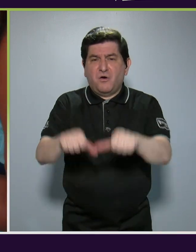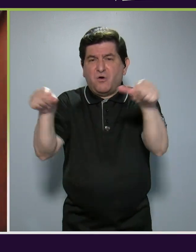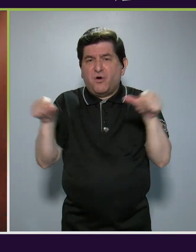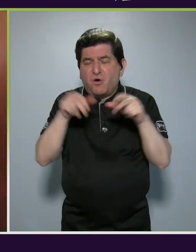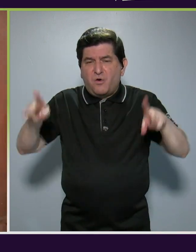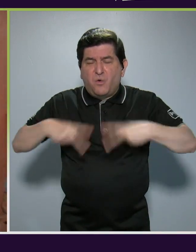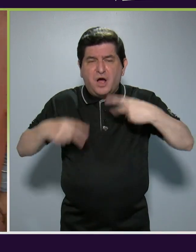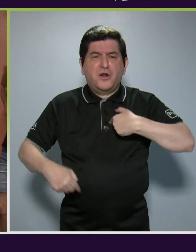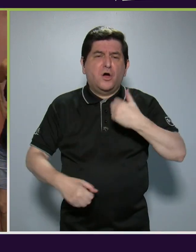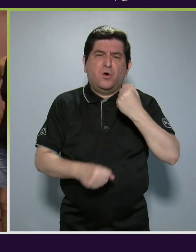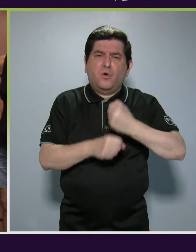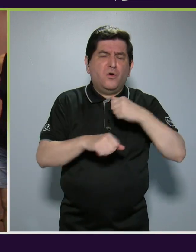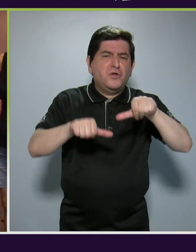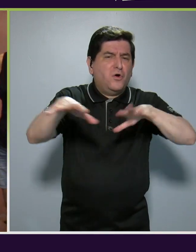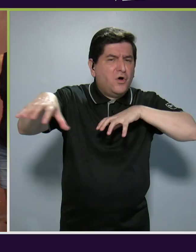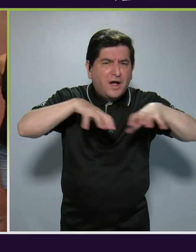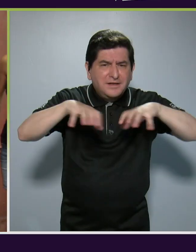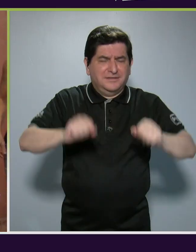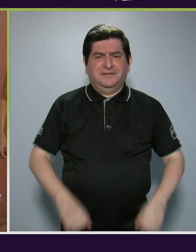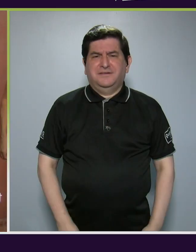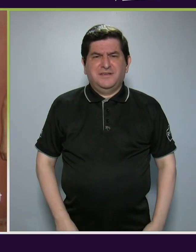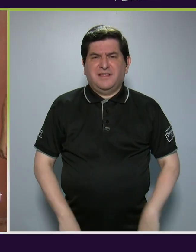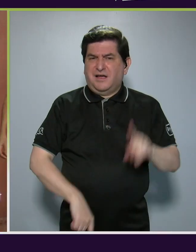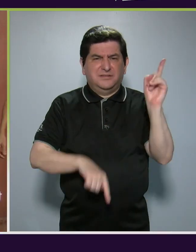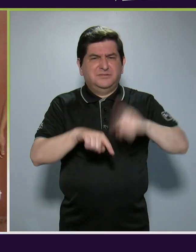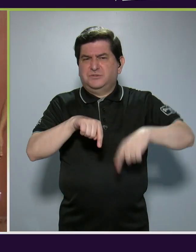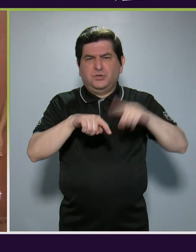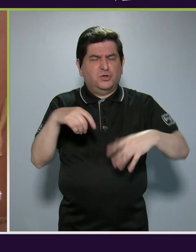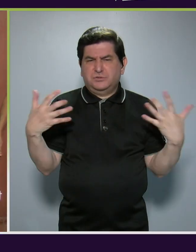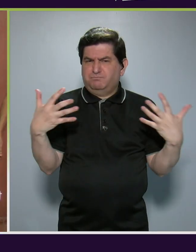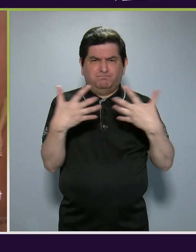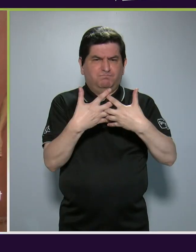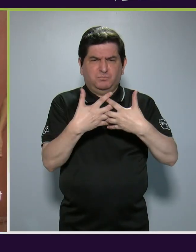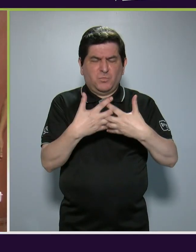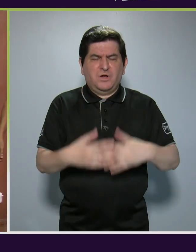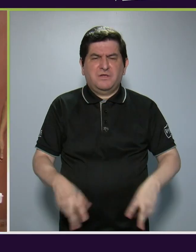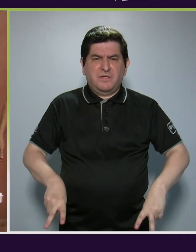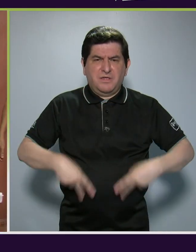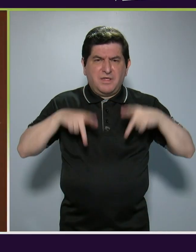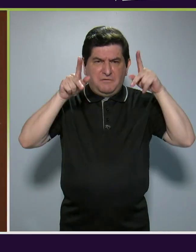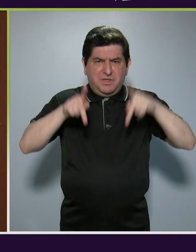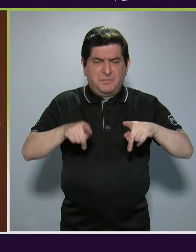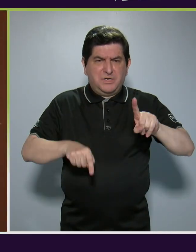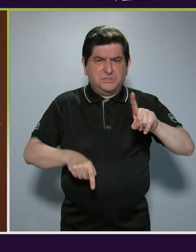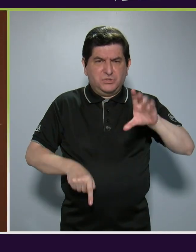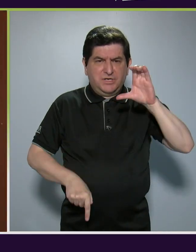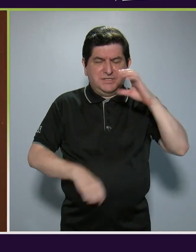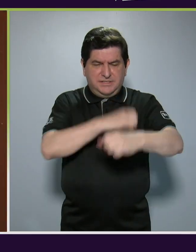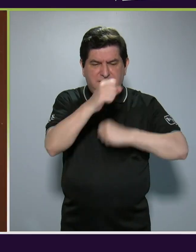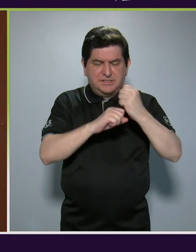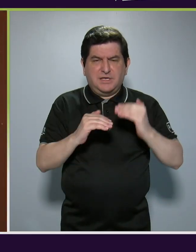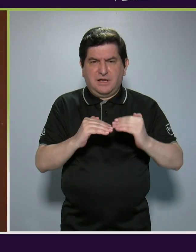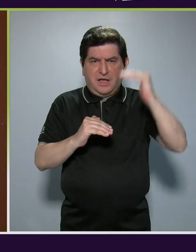me dedico, no se puede adaptar tal vez al estilo de vida de estas personas centenarias de la península, pero también